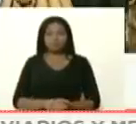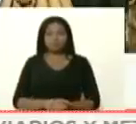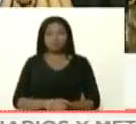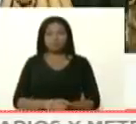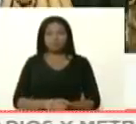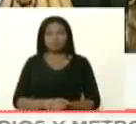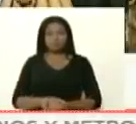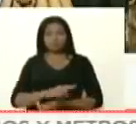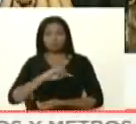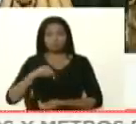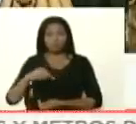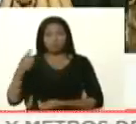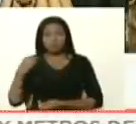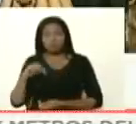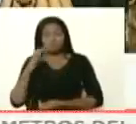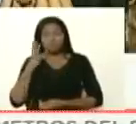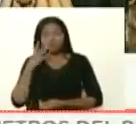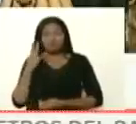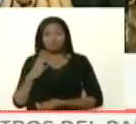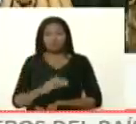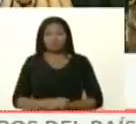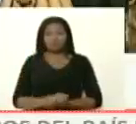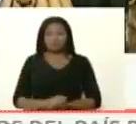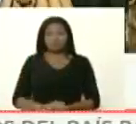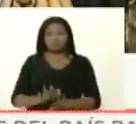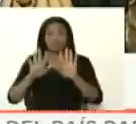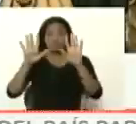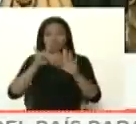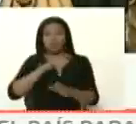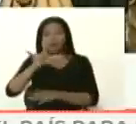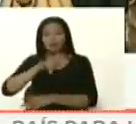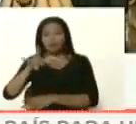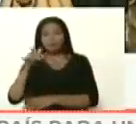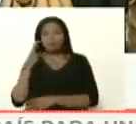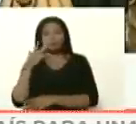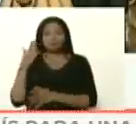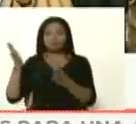Si nosotros tuviéramos 10 aviones,